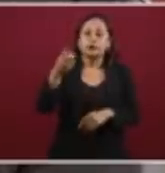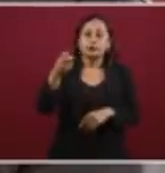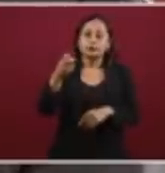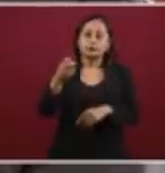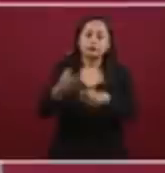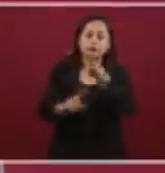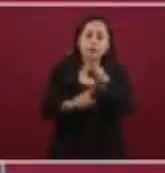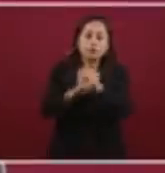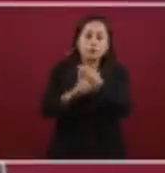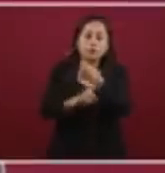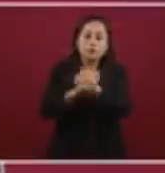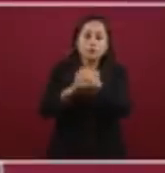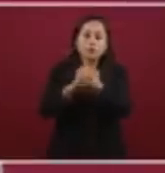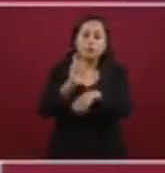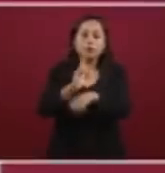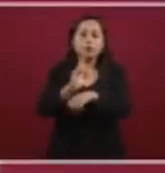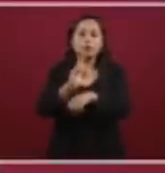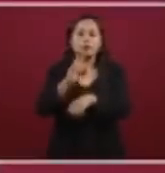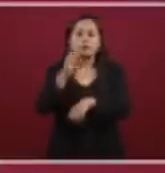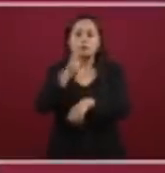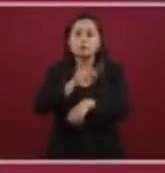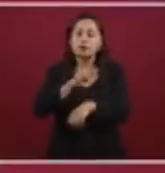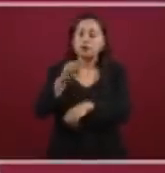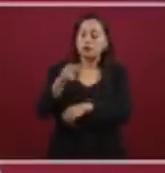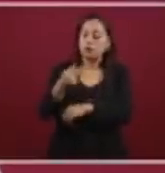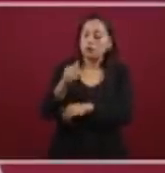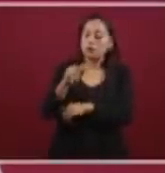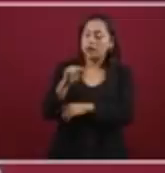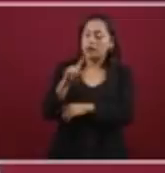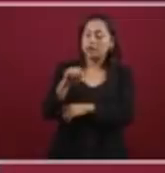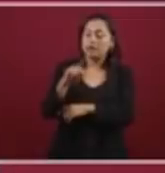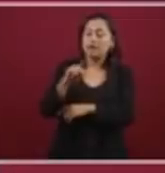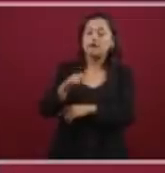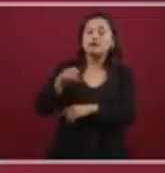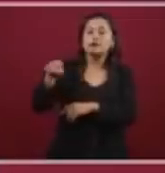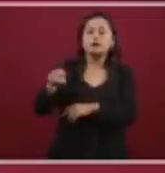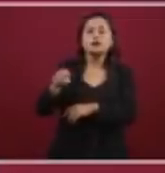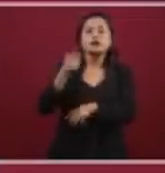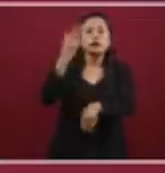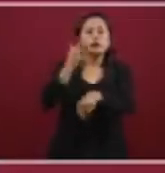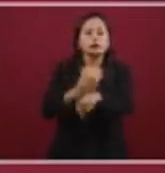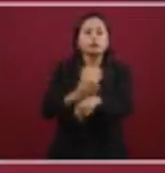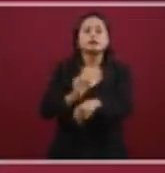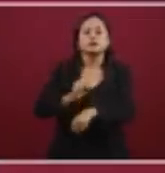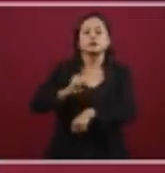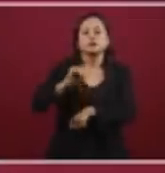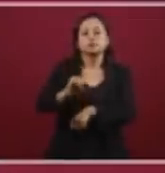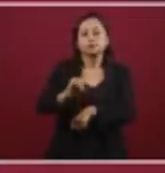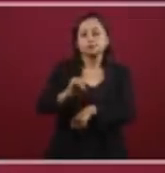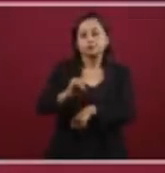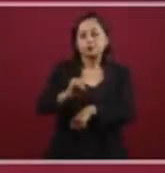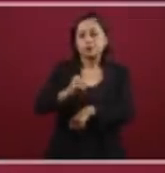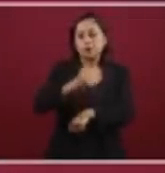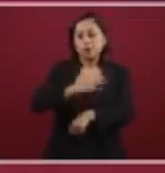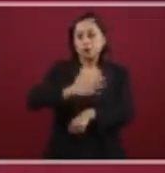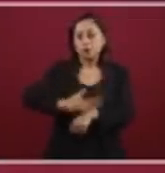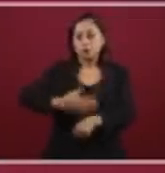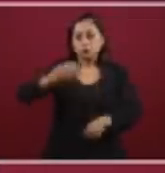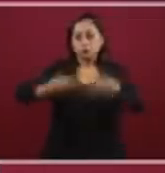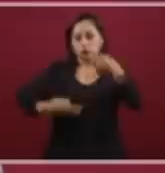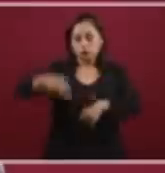es que serían delitos de carácter imprescriptible pero no sólo estamos convencidos de que de juzgarlos la justicia mexicana